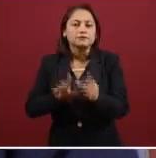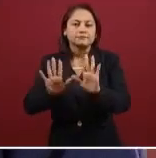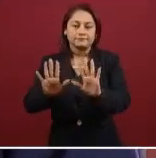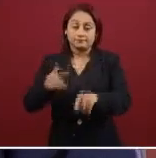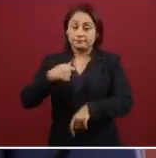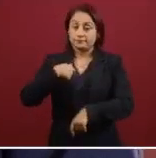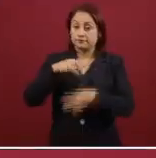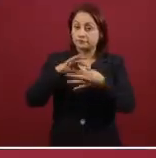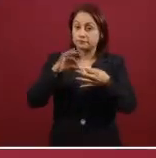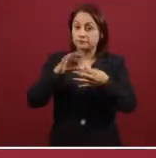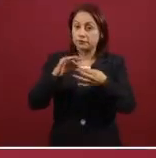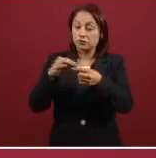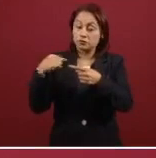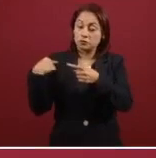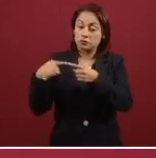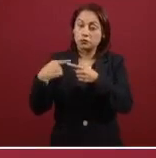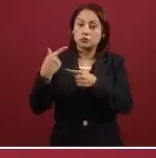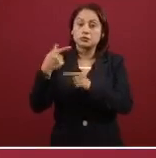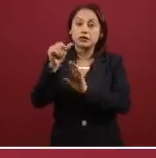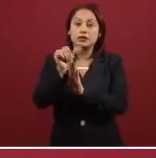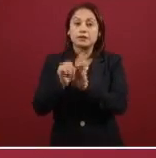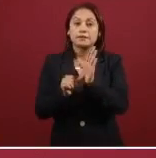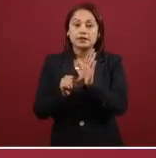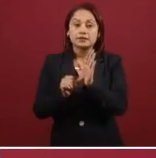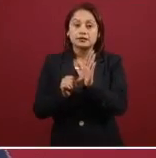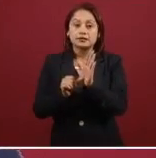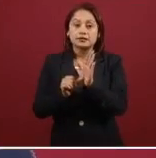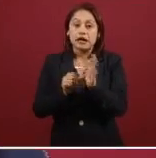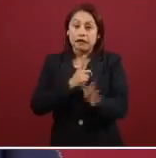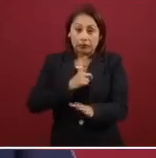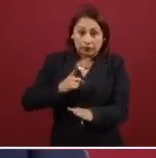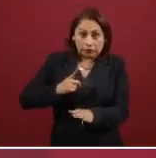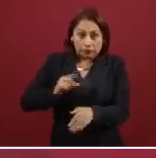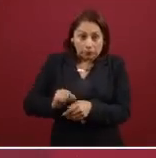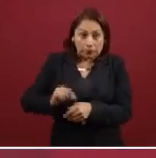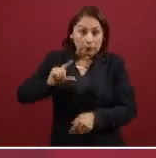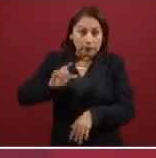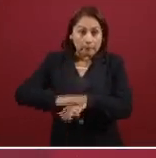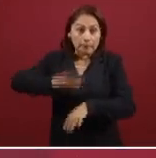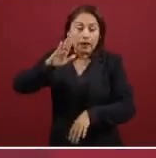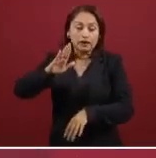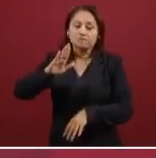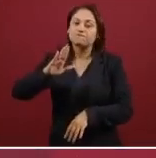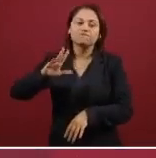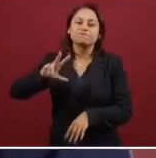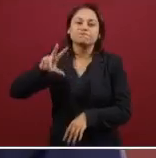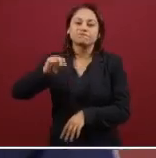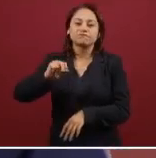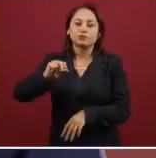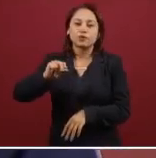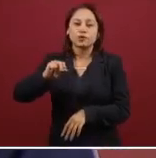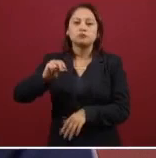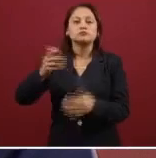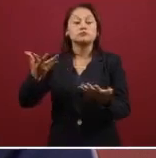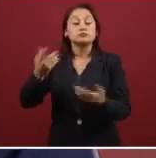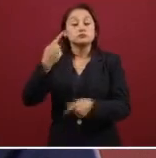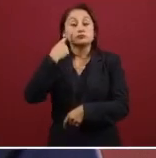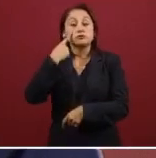no ha aumentado la deuda, es más, se ha reducido la deuda